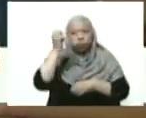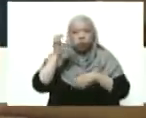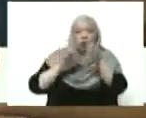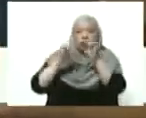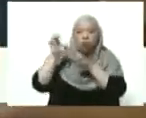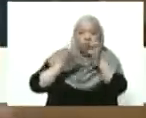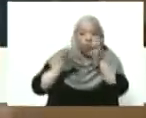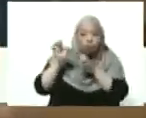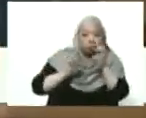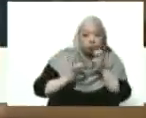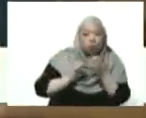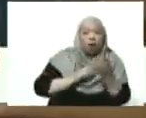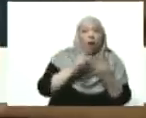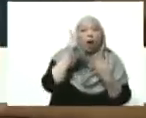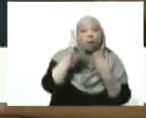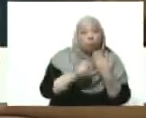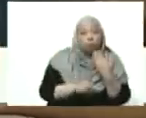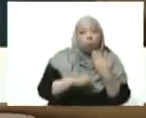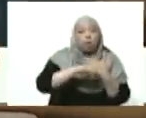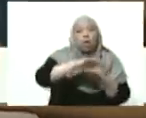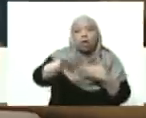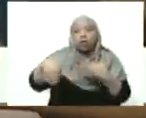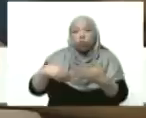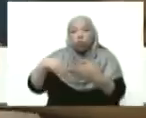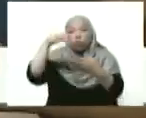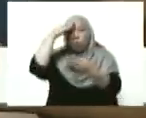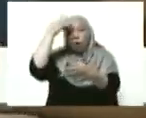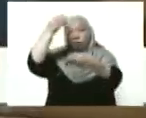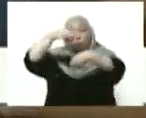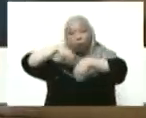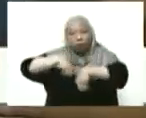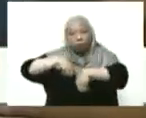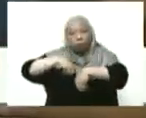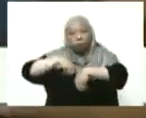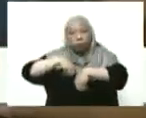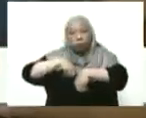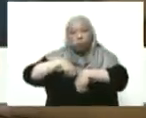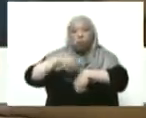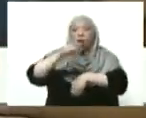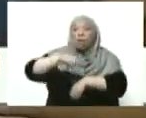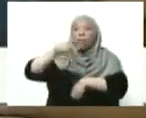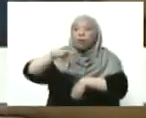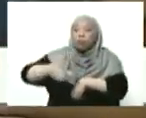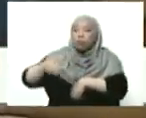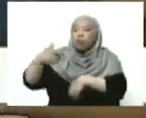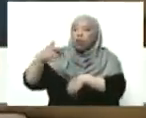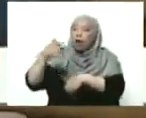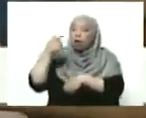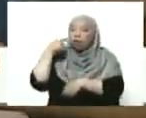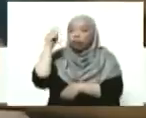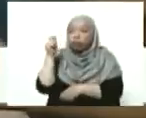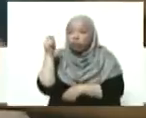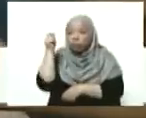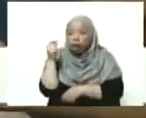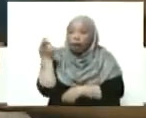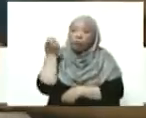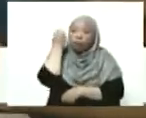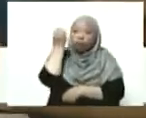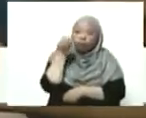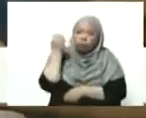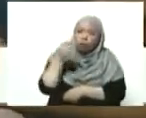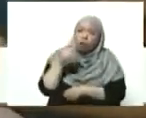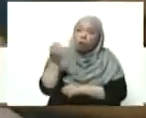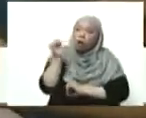un proyecto de acuerdo que establecía el repudio a las aviesas intenciones